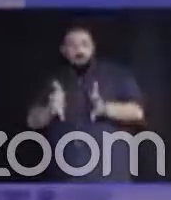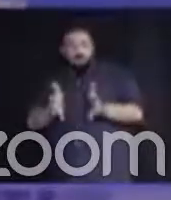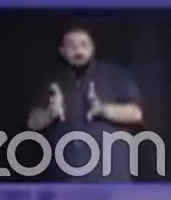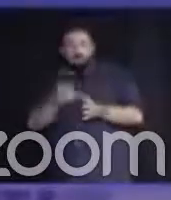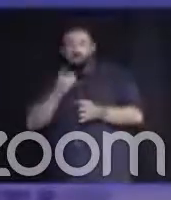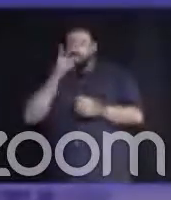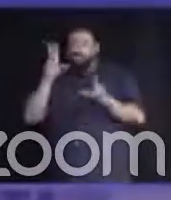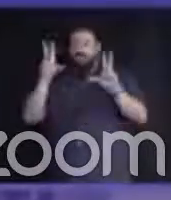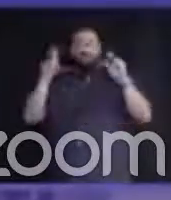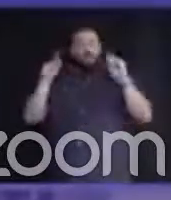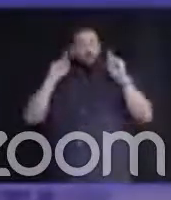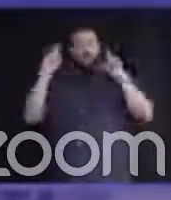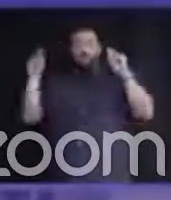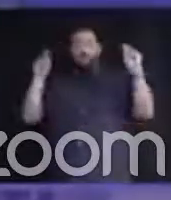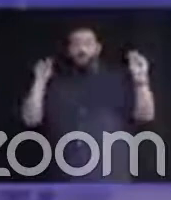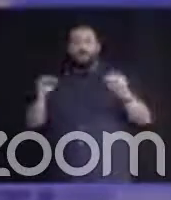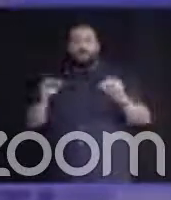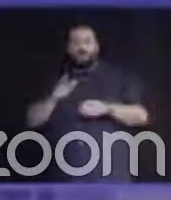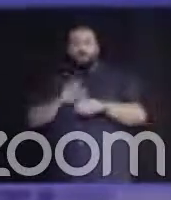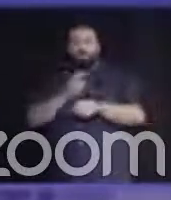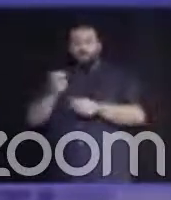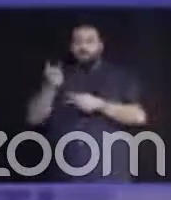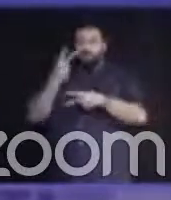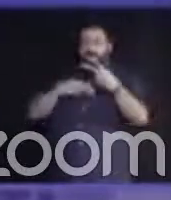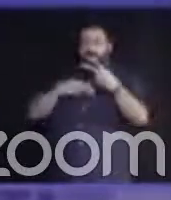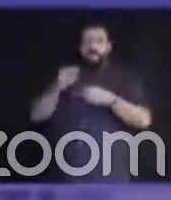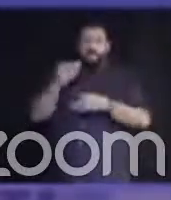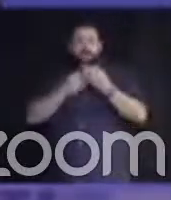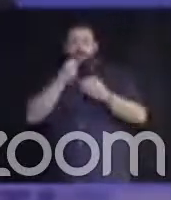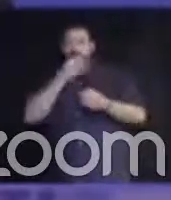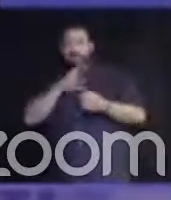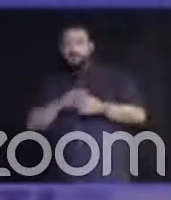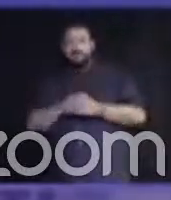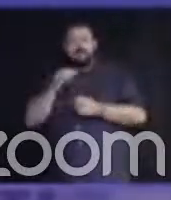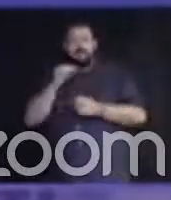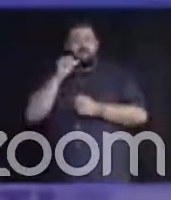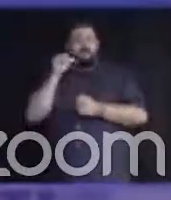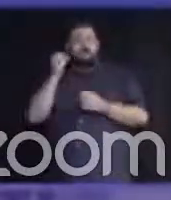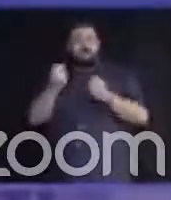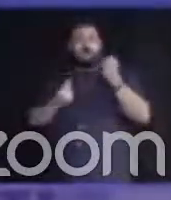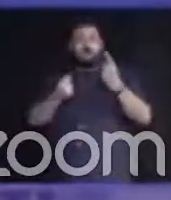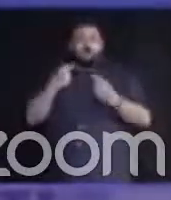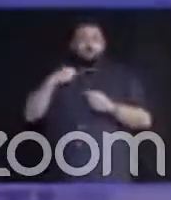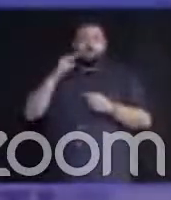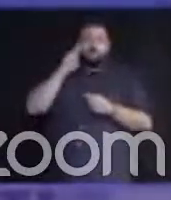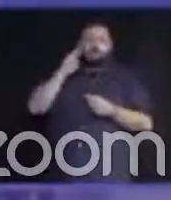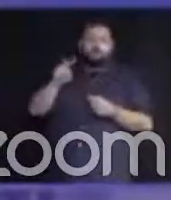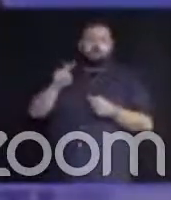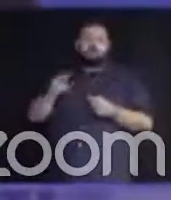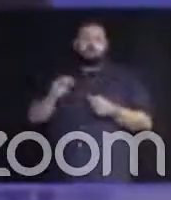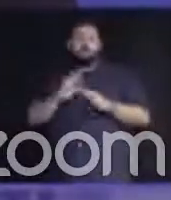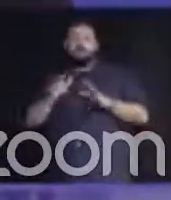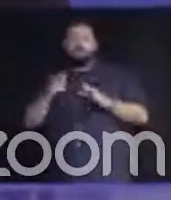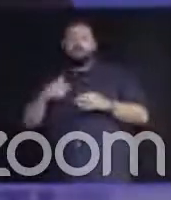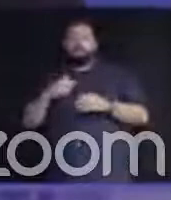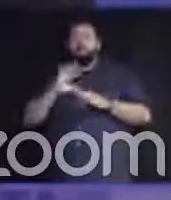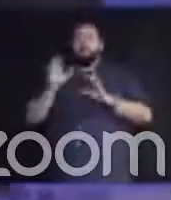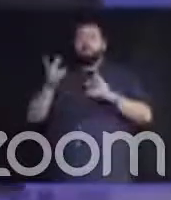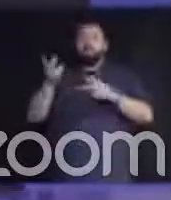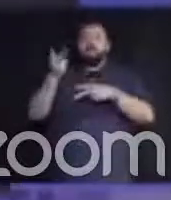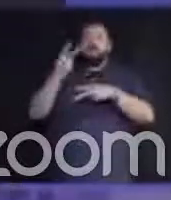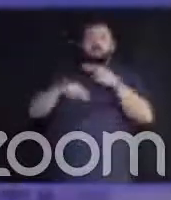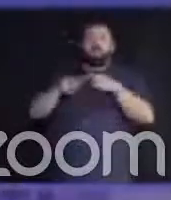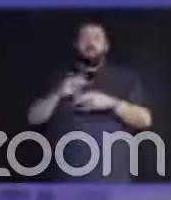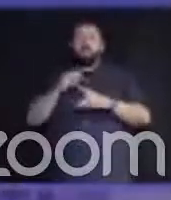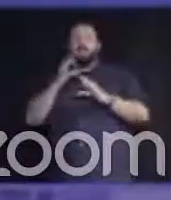quedar? ¿Es suficiente para ustedes nada más venir? ¡Qué padre! Ayer algunos los vi que les dijimos, bueno, va